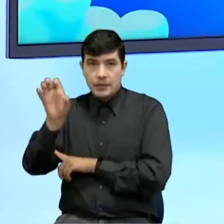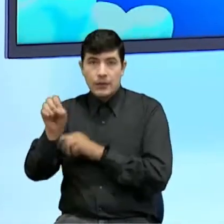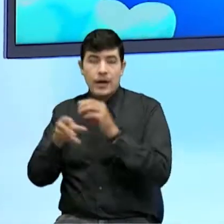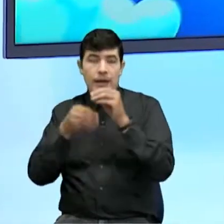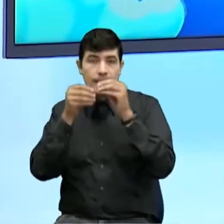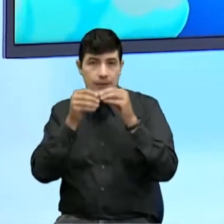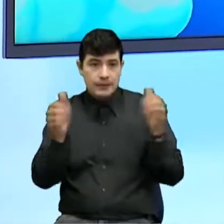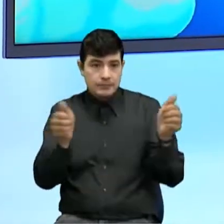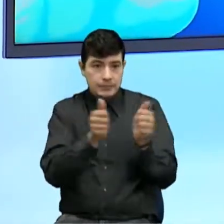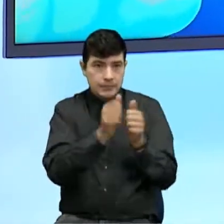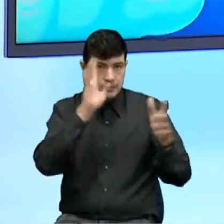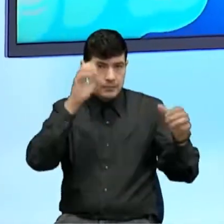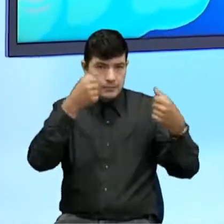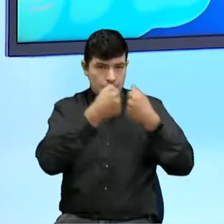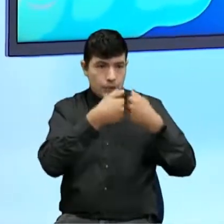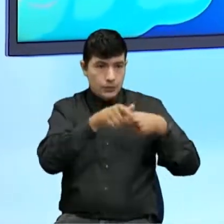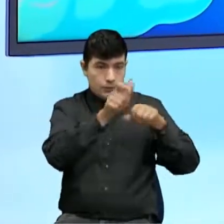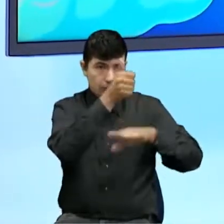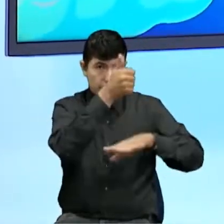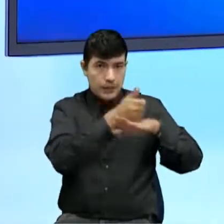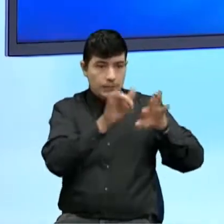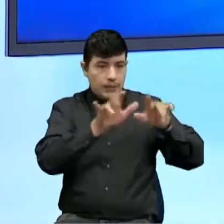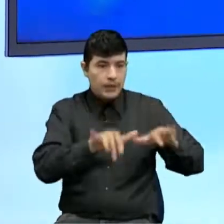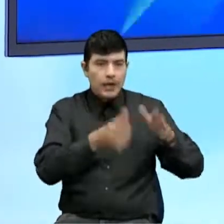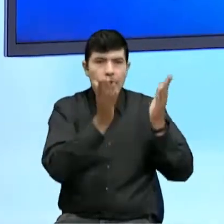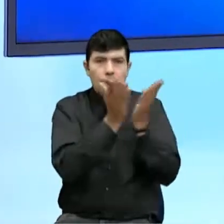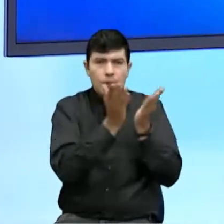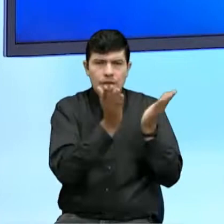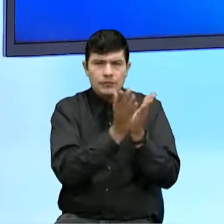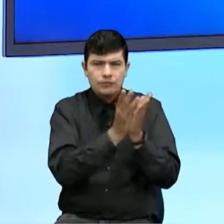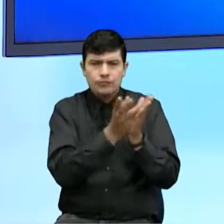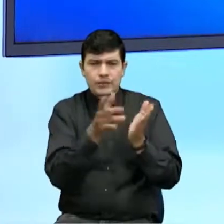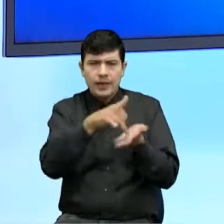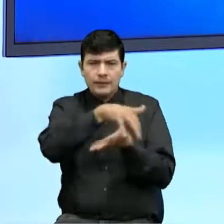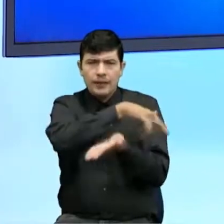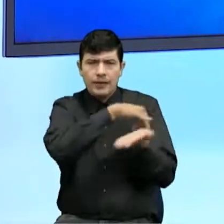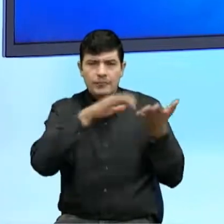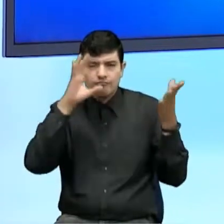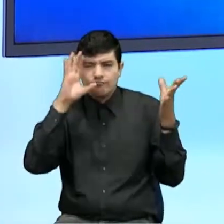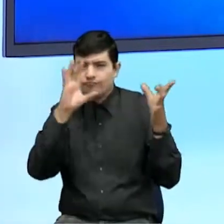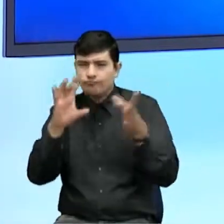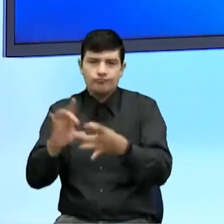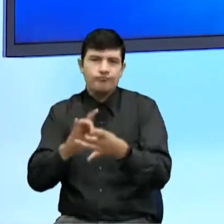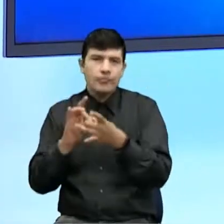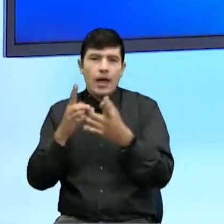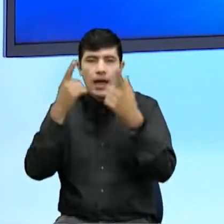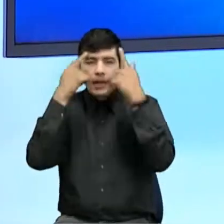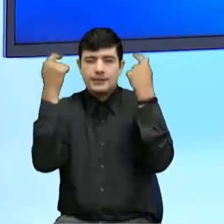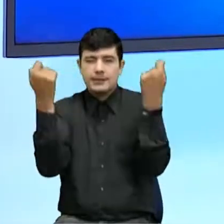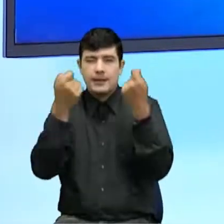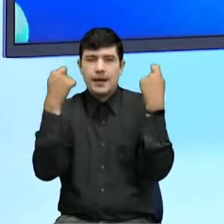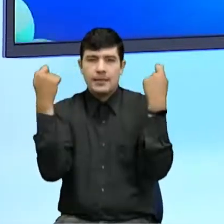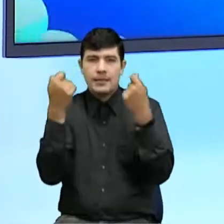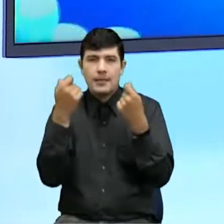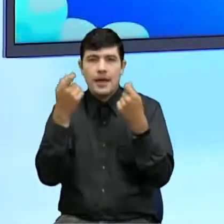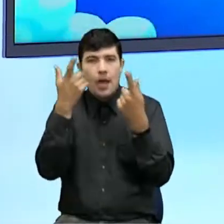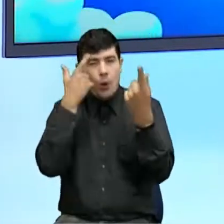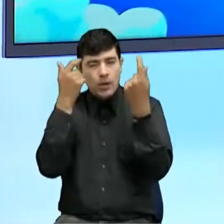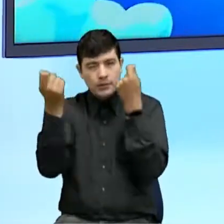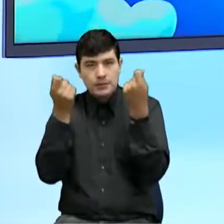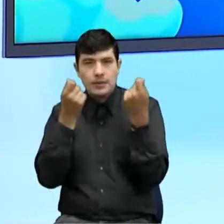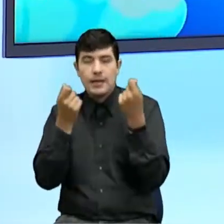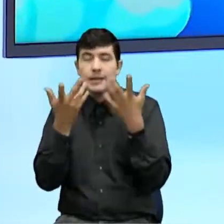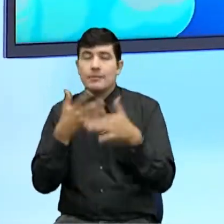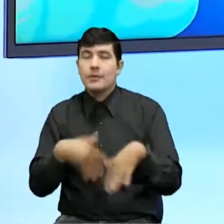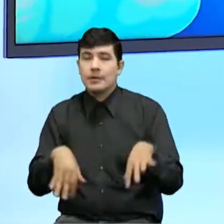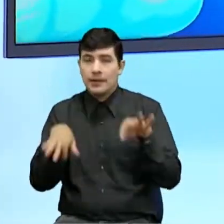secretaria de Educación Departamental, han creado una estrategia maravillosa para todos los niños del departamento. Esos chicos que no tienen